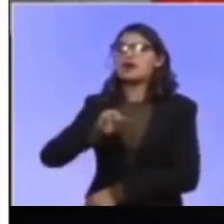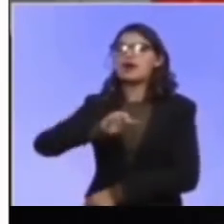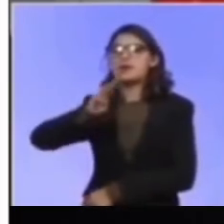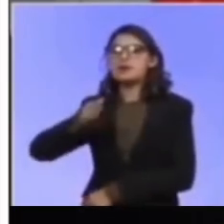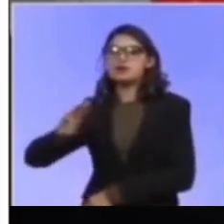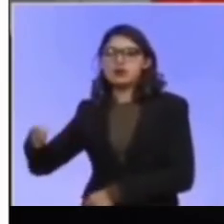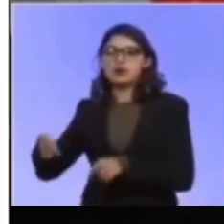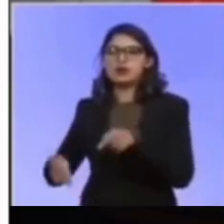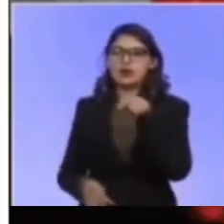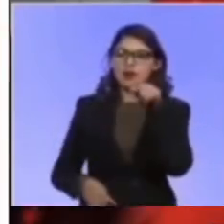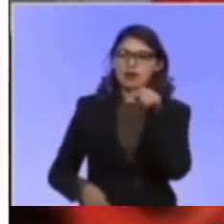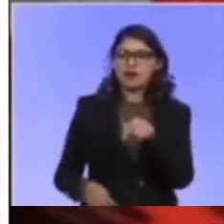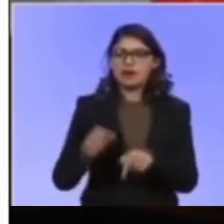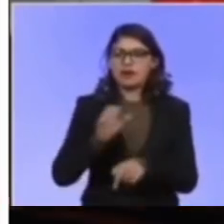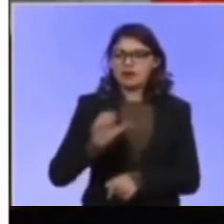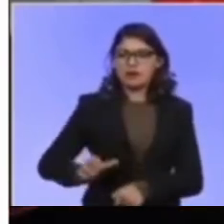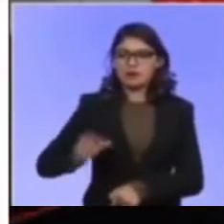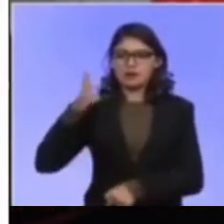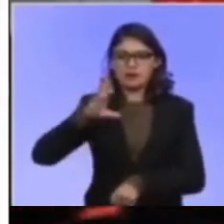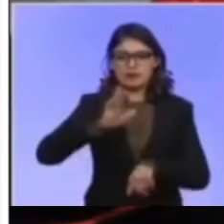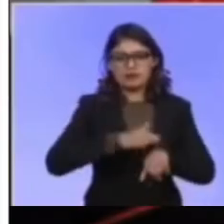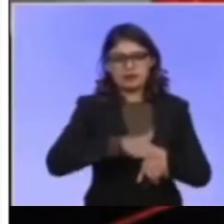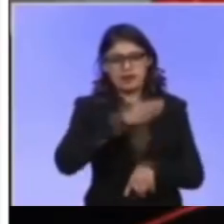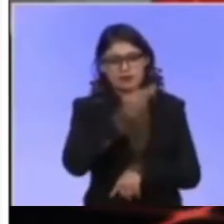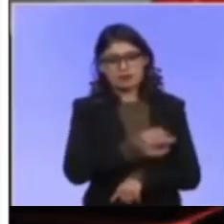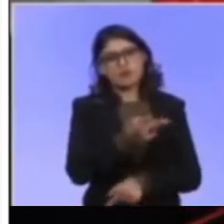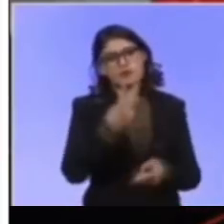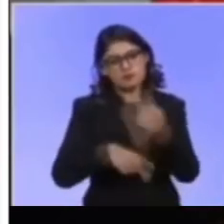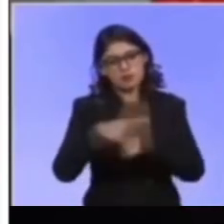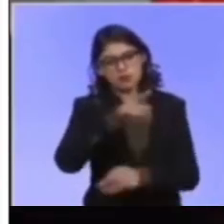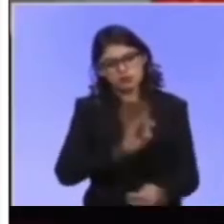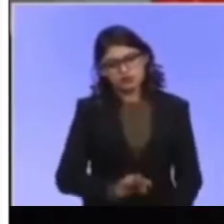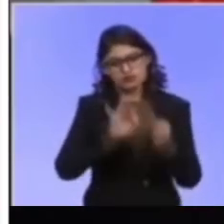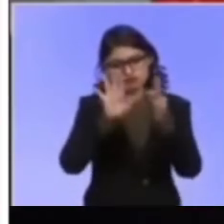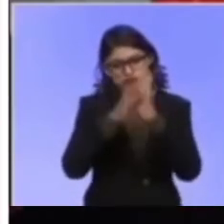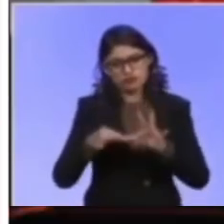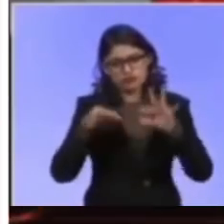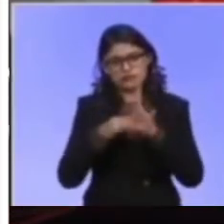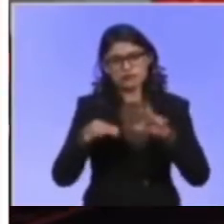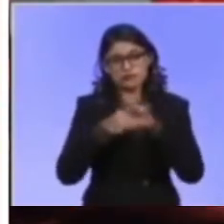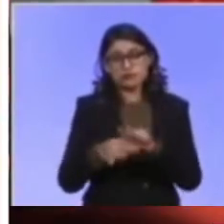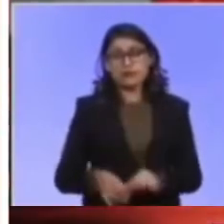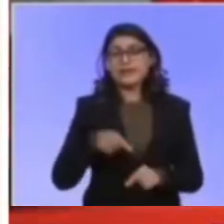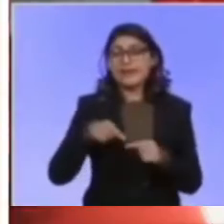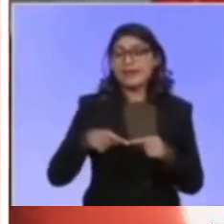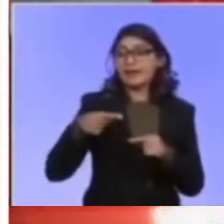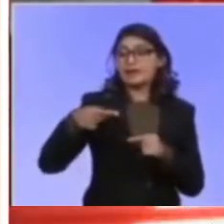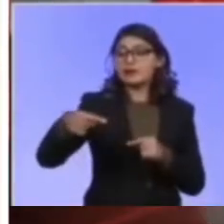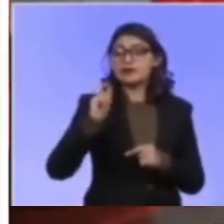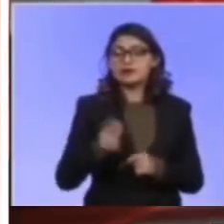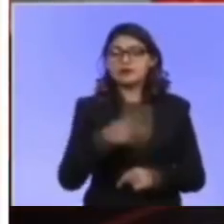derecho de quitarle una candidatura solamente una sanción y porque les digo esto